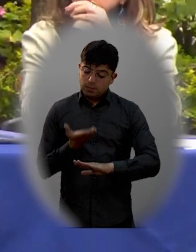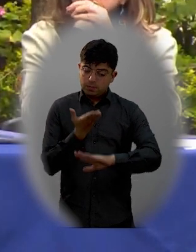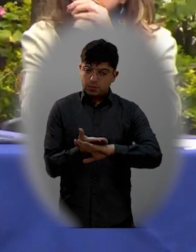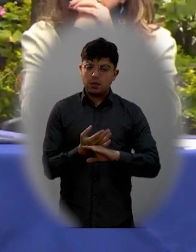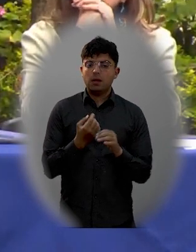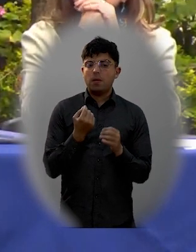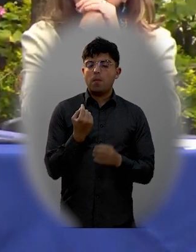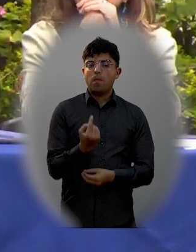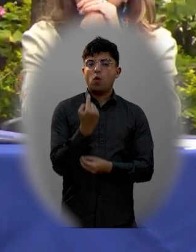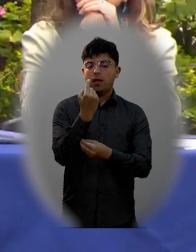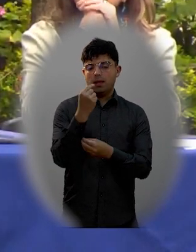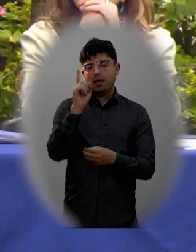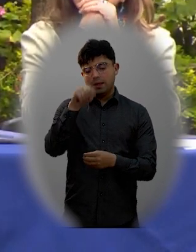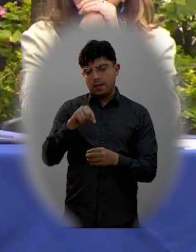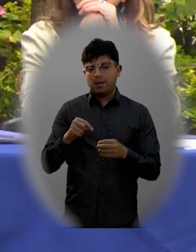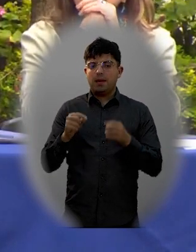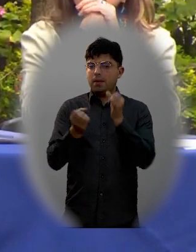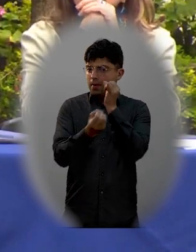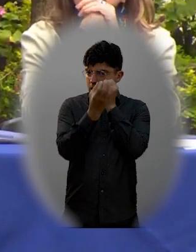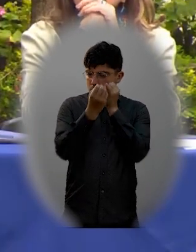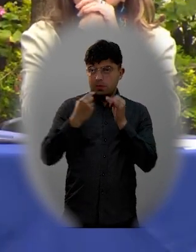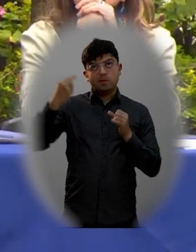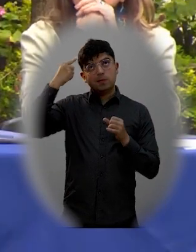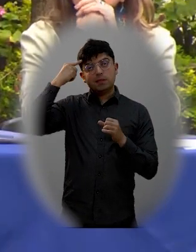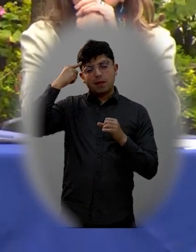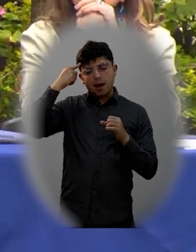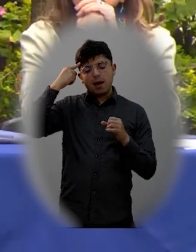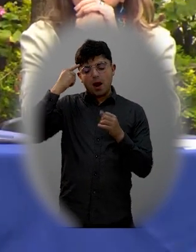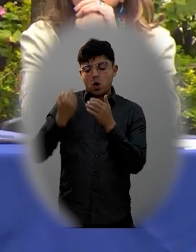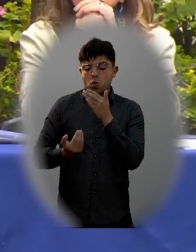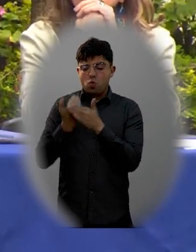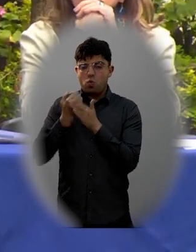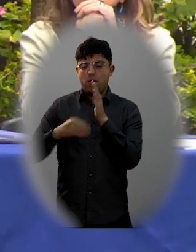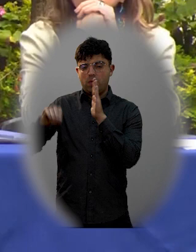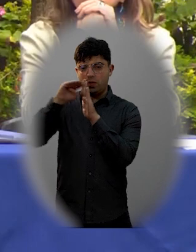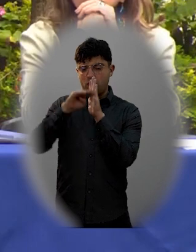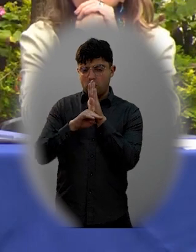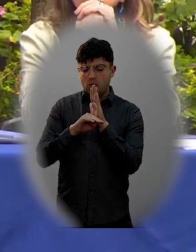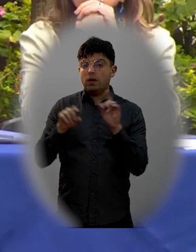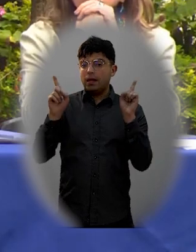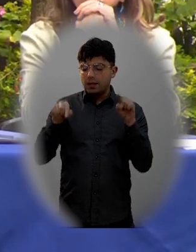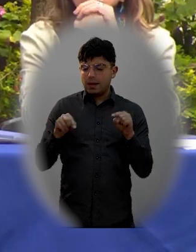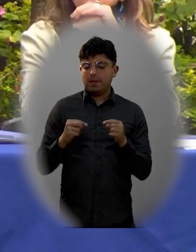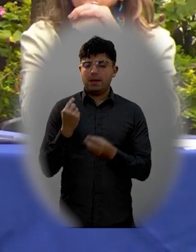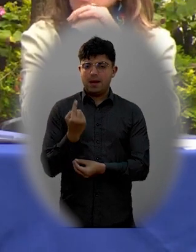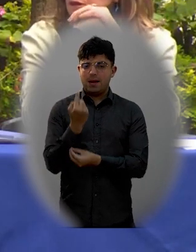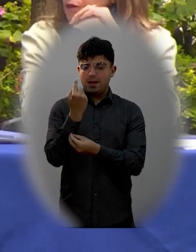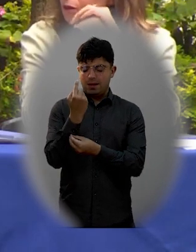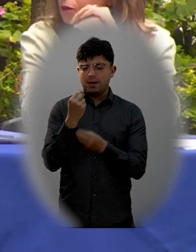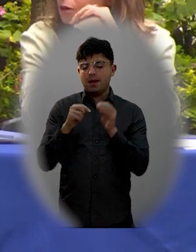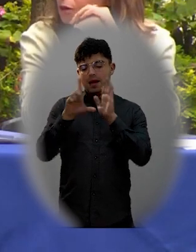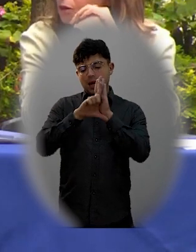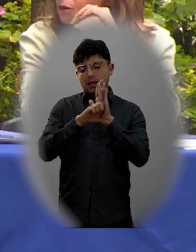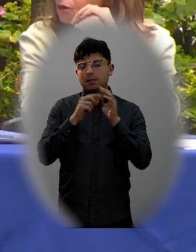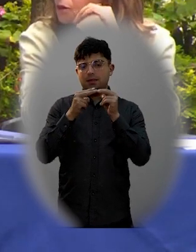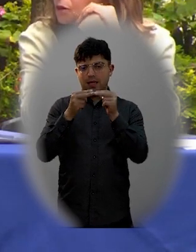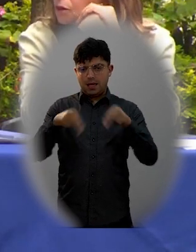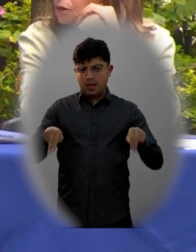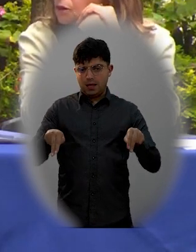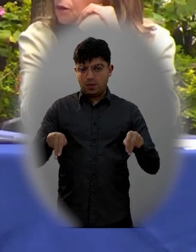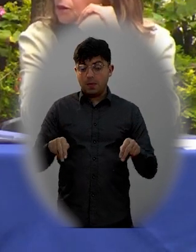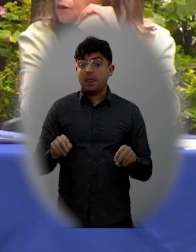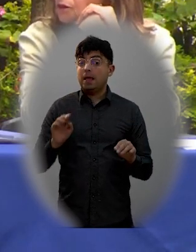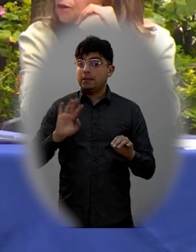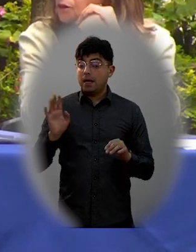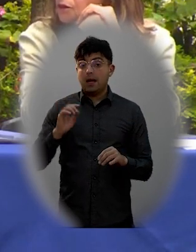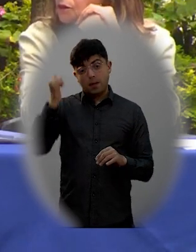y pedagógicamente en este pensar actualizado del protocolo y también de la política de género. Entonces,